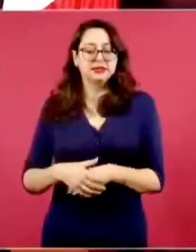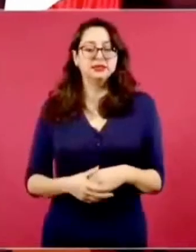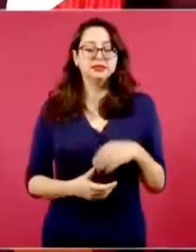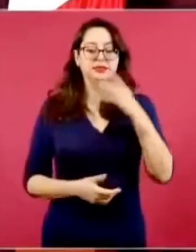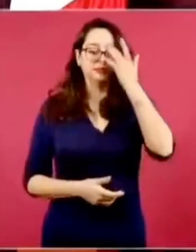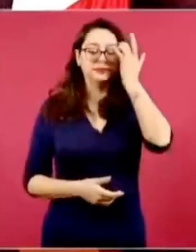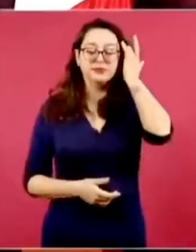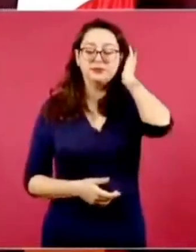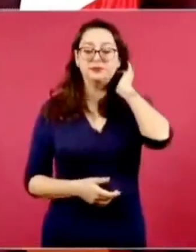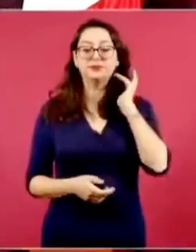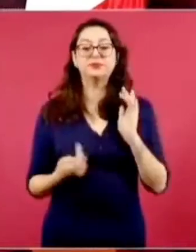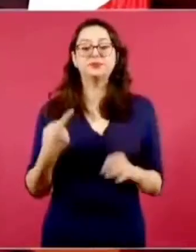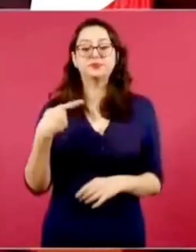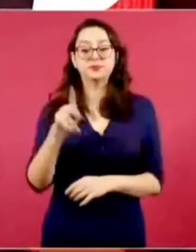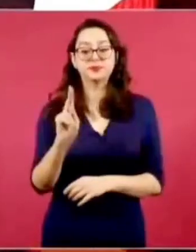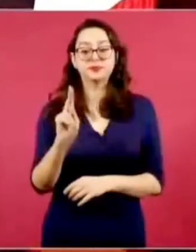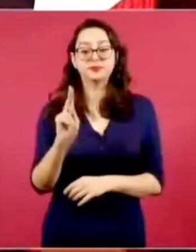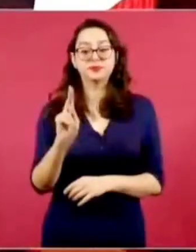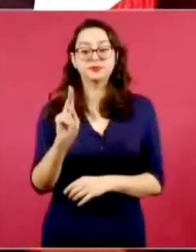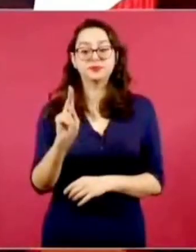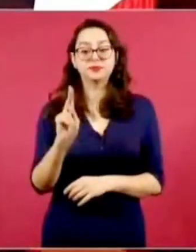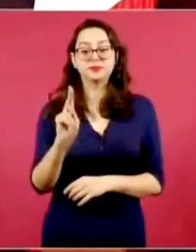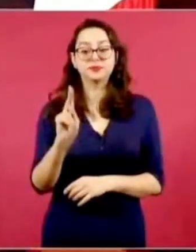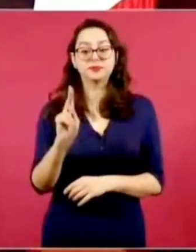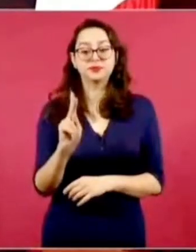fue el que